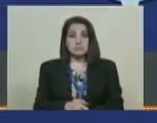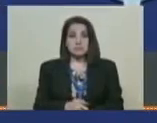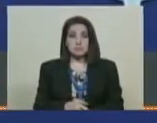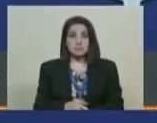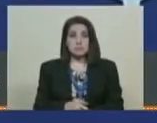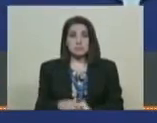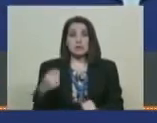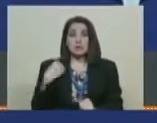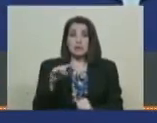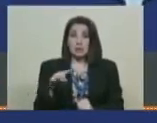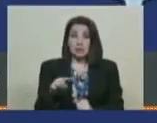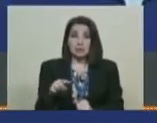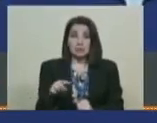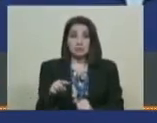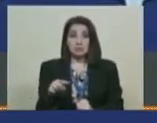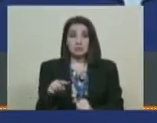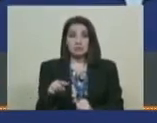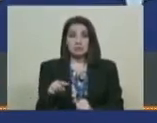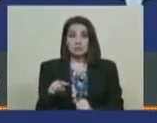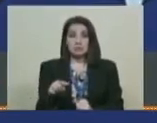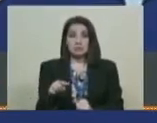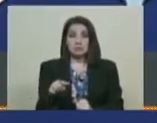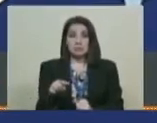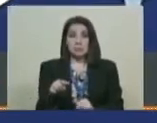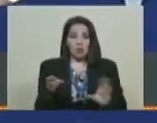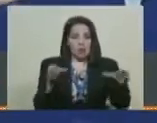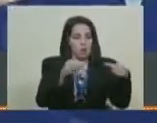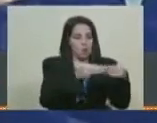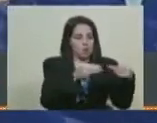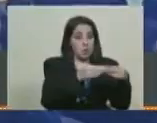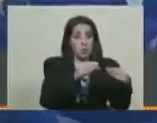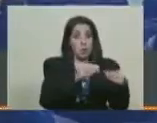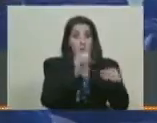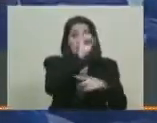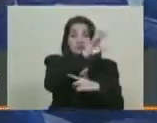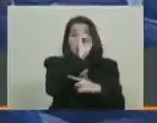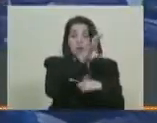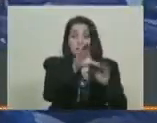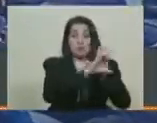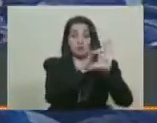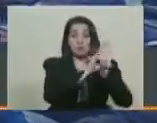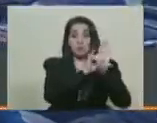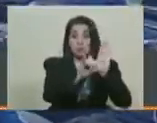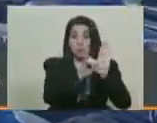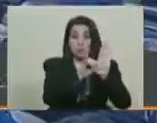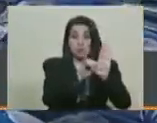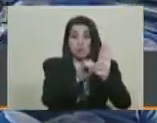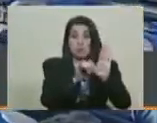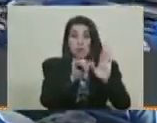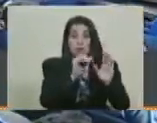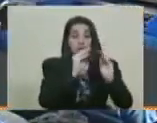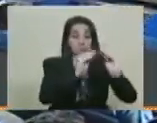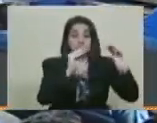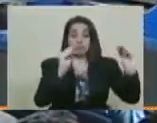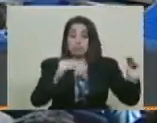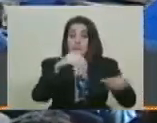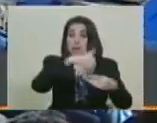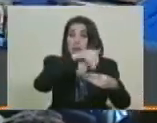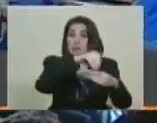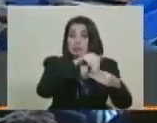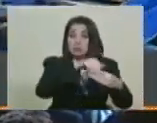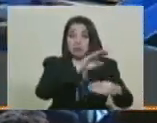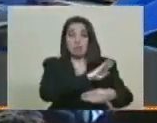Y tenemos el instrumento en la constituyente para convocar elecciones adelantadas del